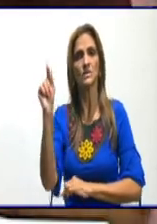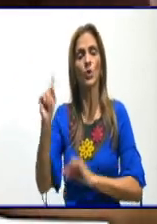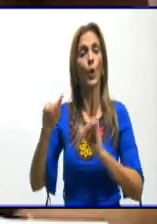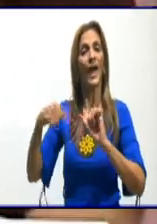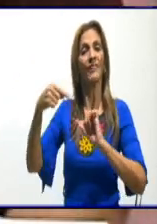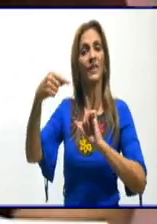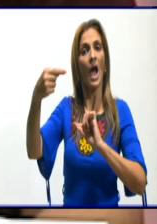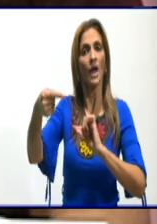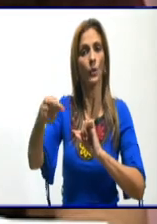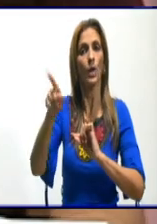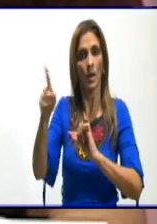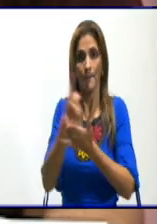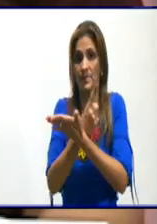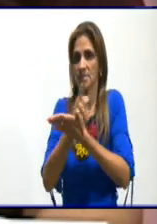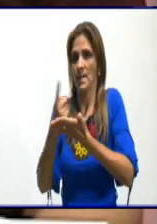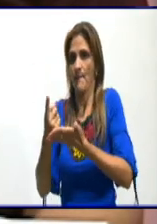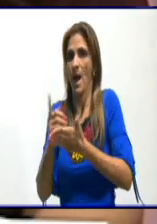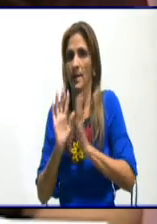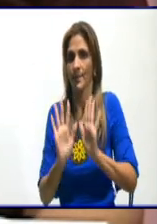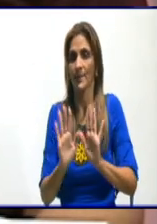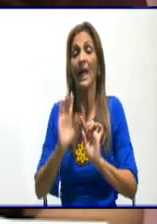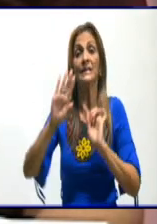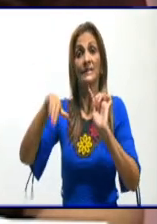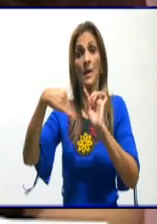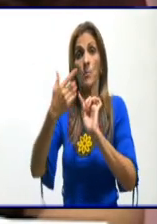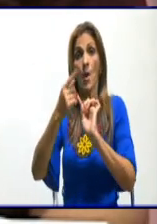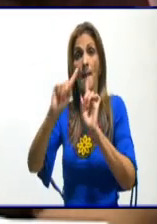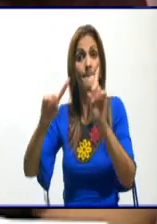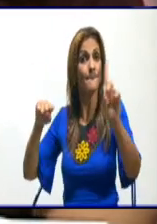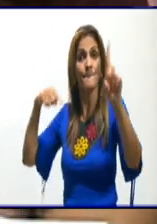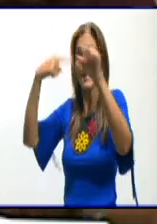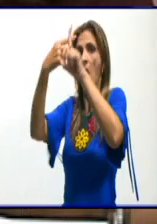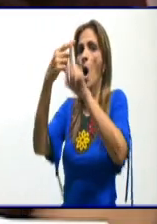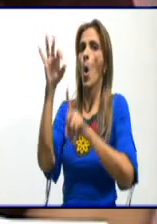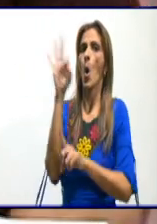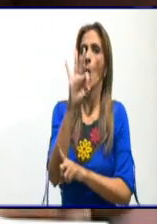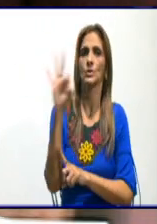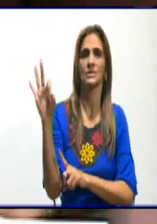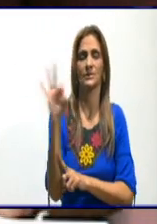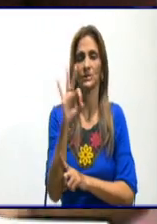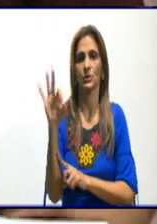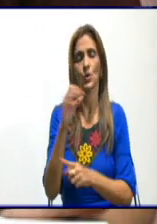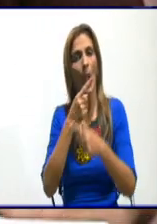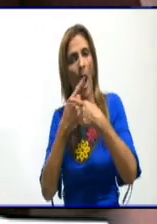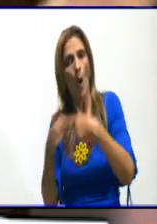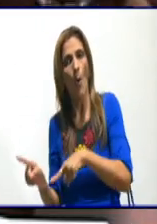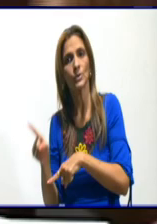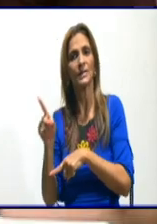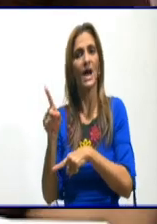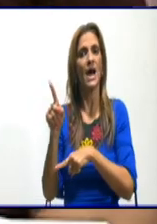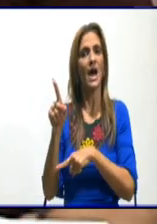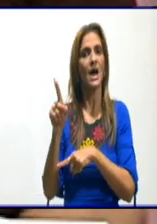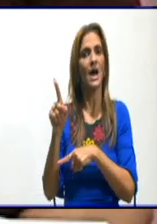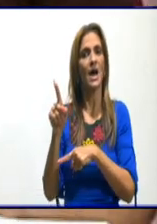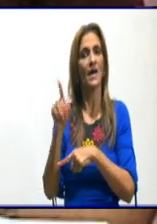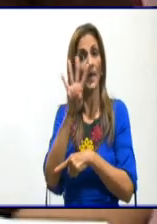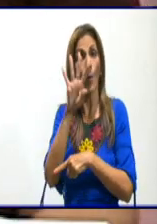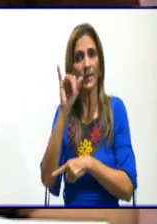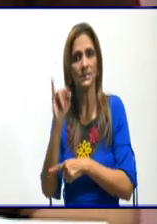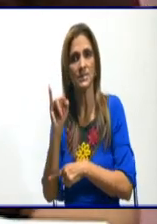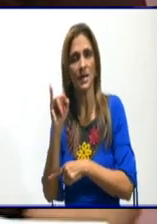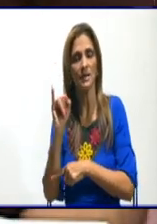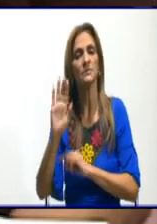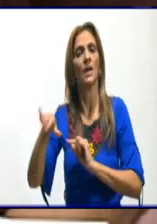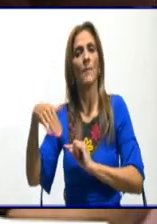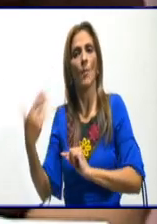esa semana. En esa semana. Sí. De ahí subió a 88. Bueno, fíjense, a ver, después, la otra semana, después de 46, subió a